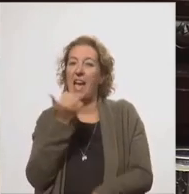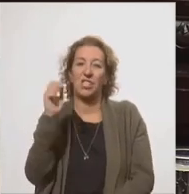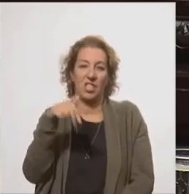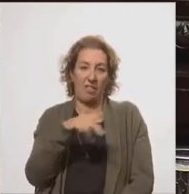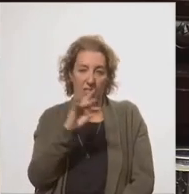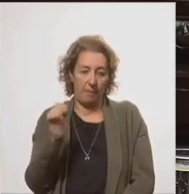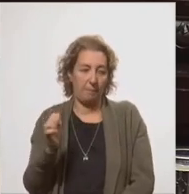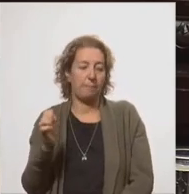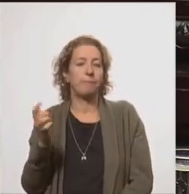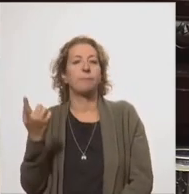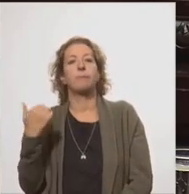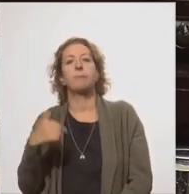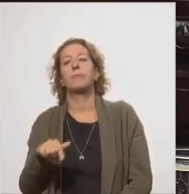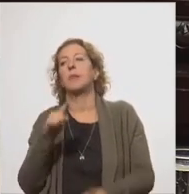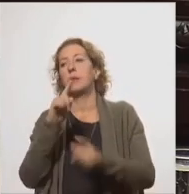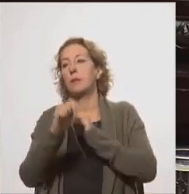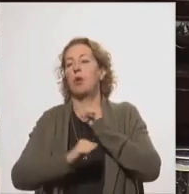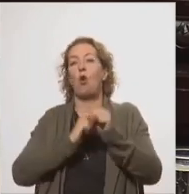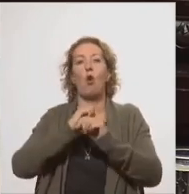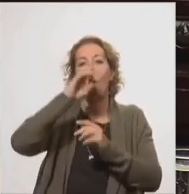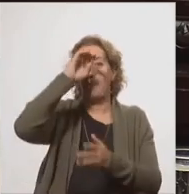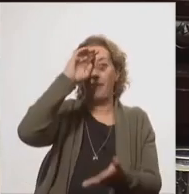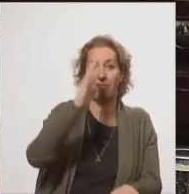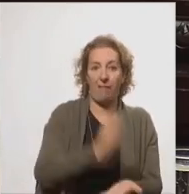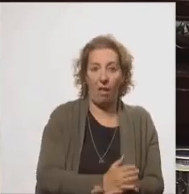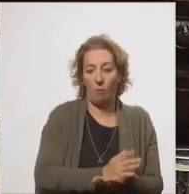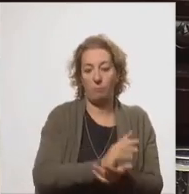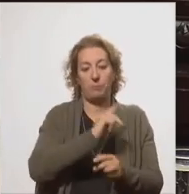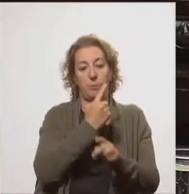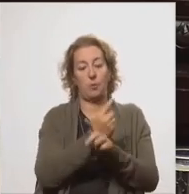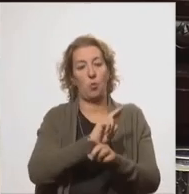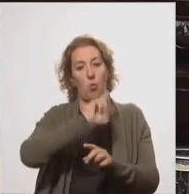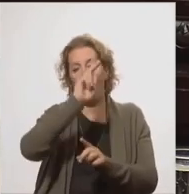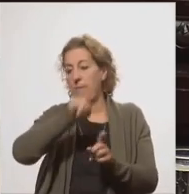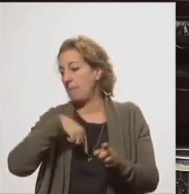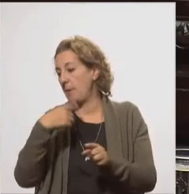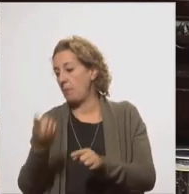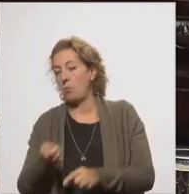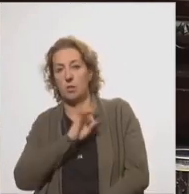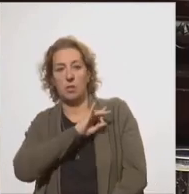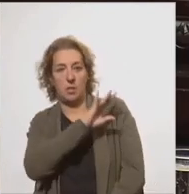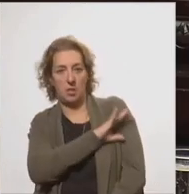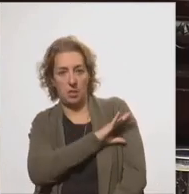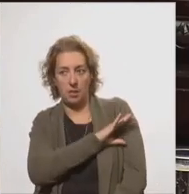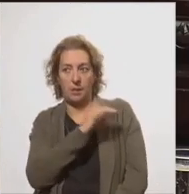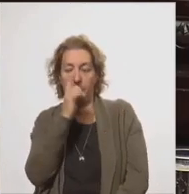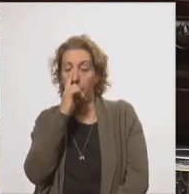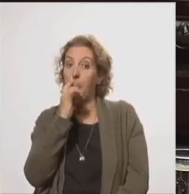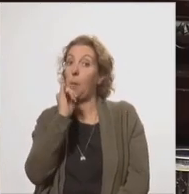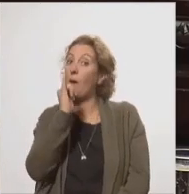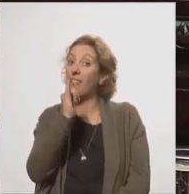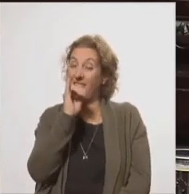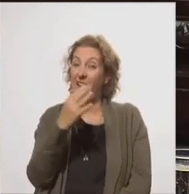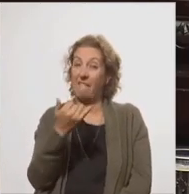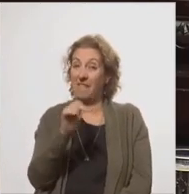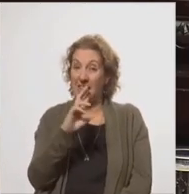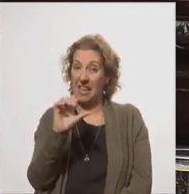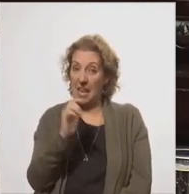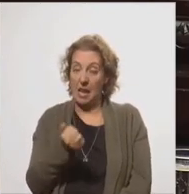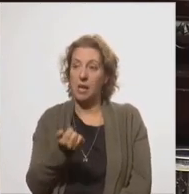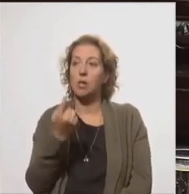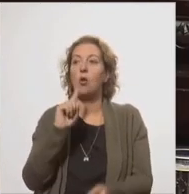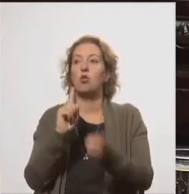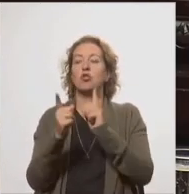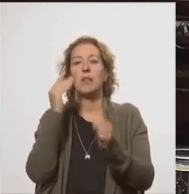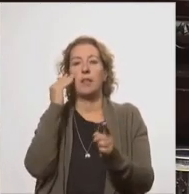año de los golpes de Estado, primero en Uruguay, después en Chile. Cuenta Belela, abro comillas, el 11 de abril salí de mi